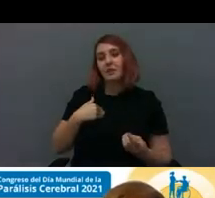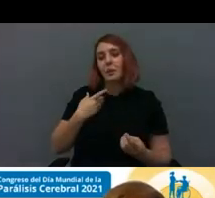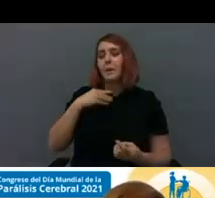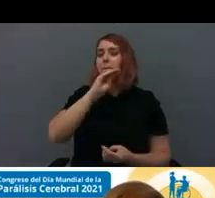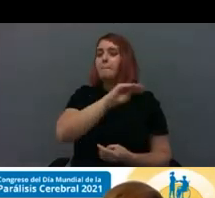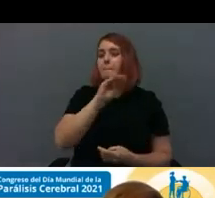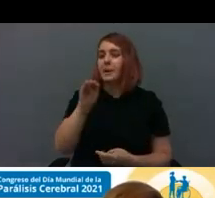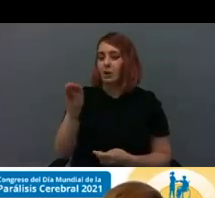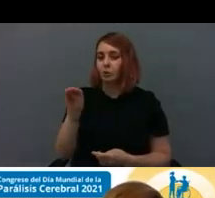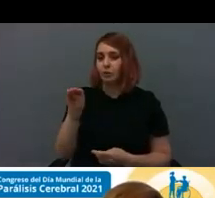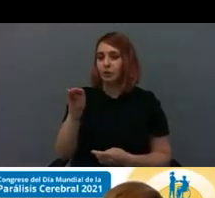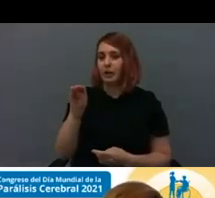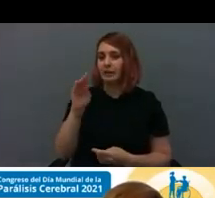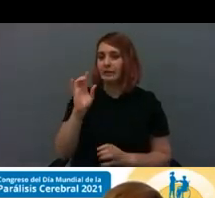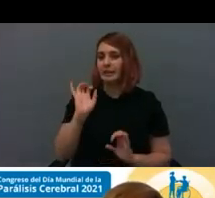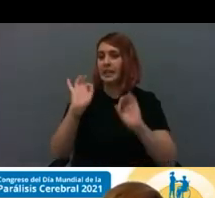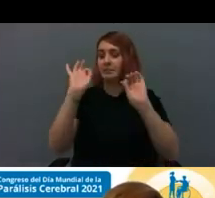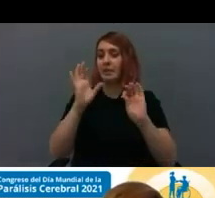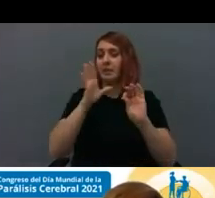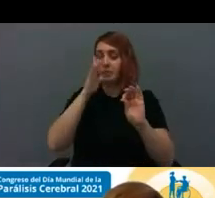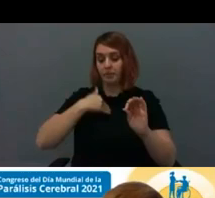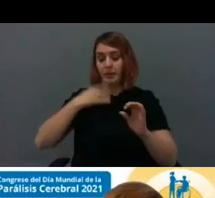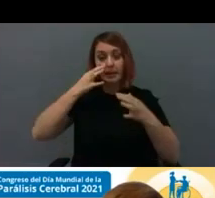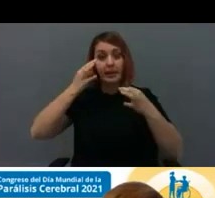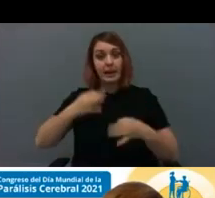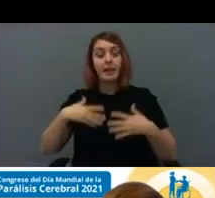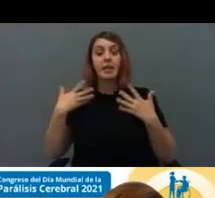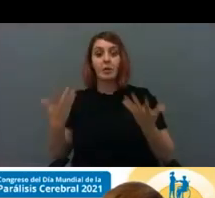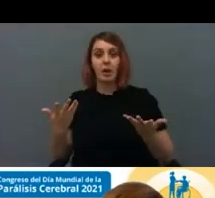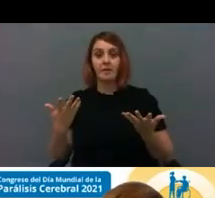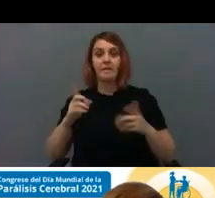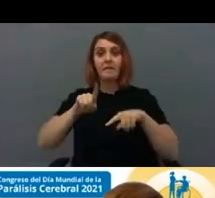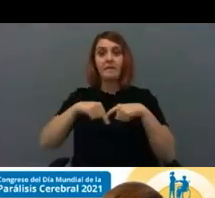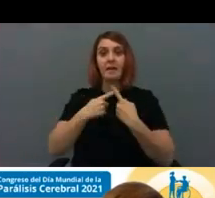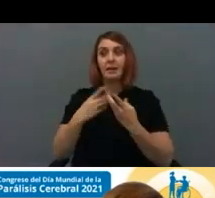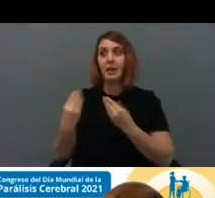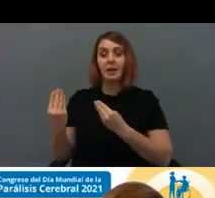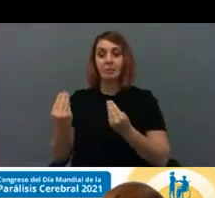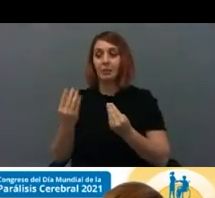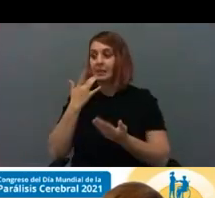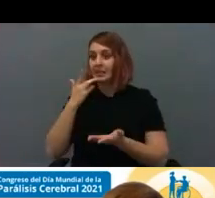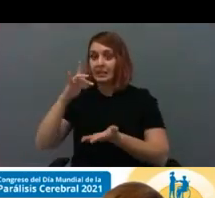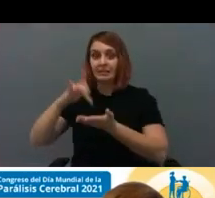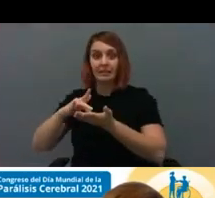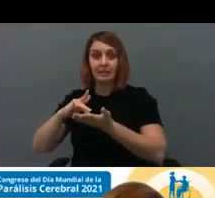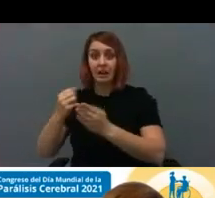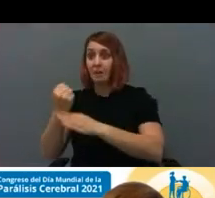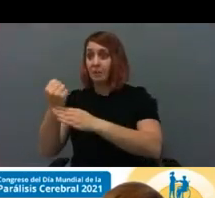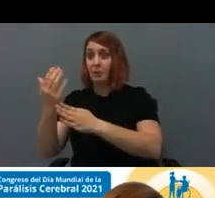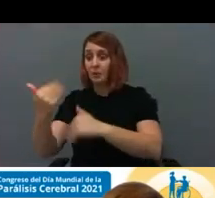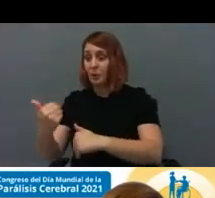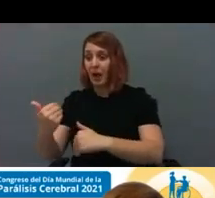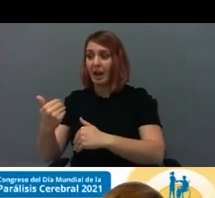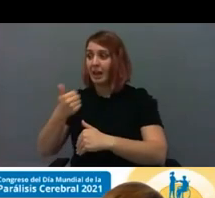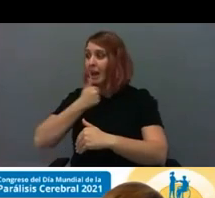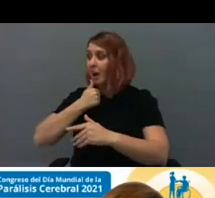pregunta muy puntual, porque mi realidad es que muchas de las familias, al no tener este tipo de apoyos ni